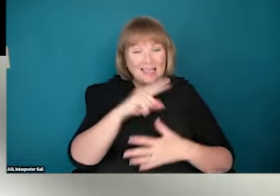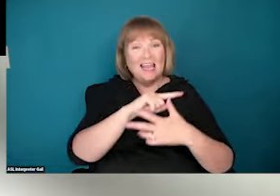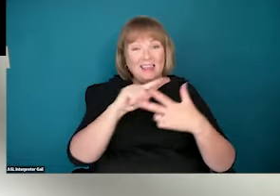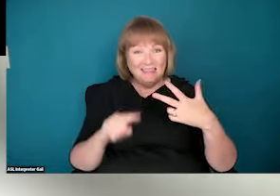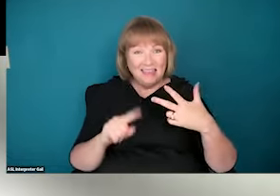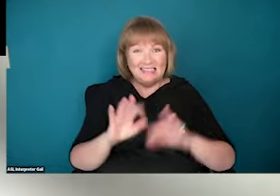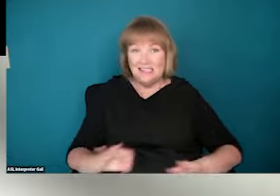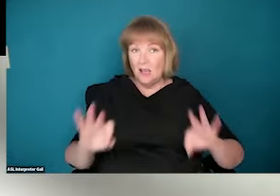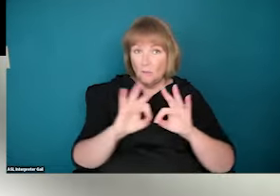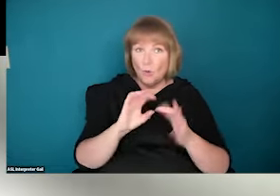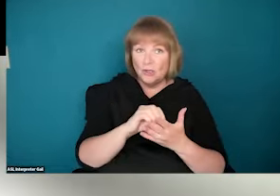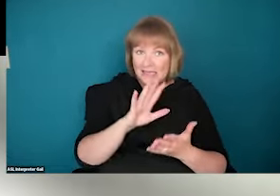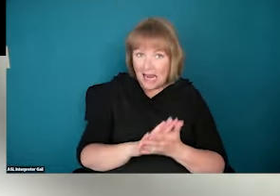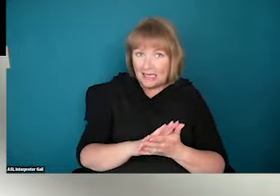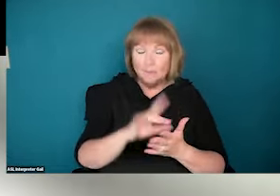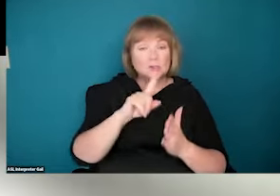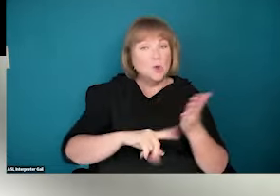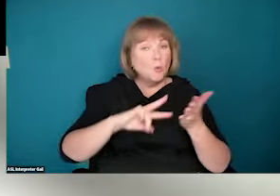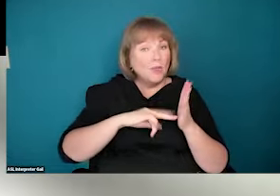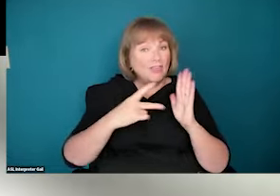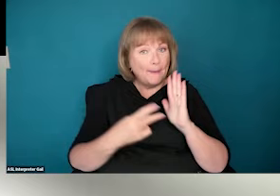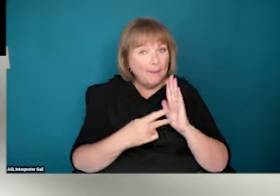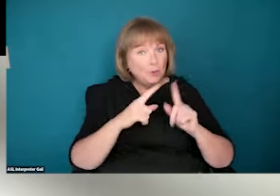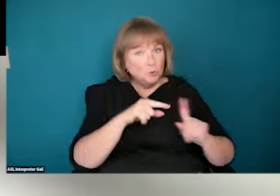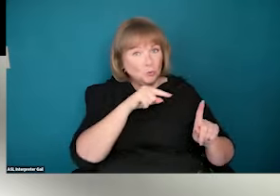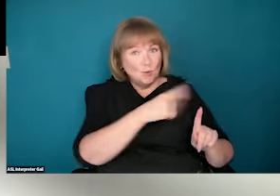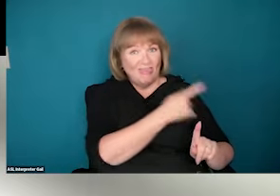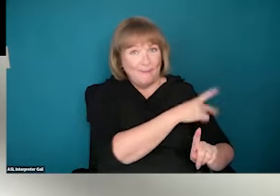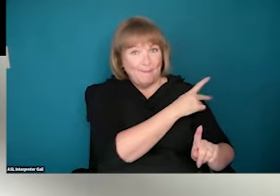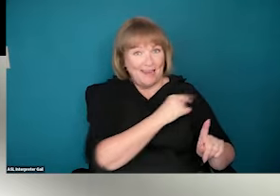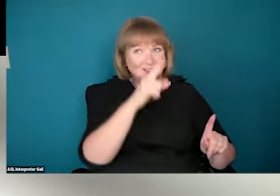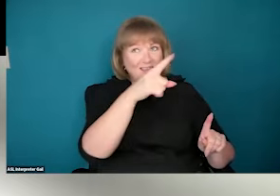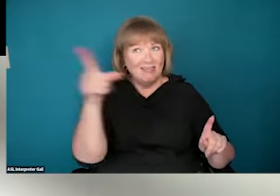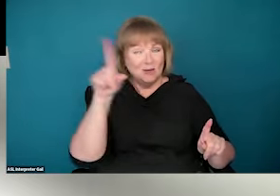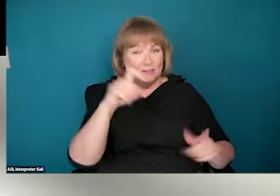Por parte de la industria de cuidado de salud,